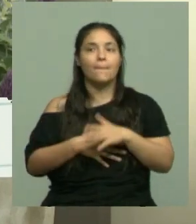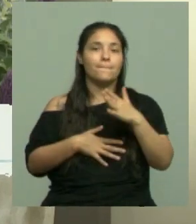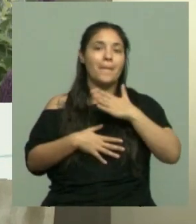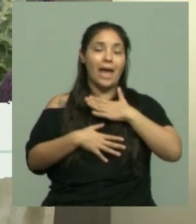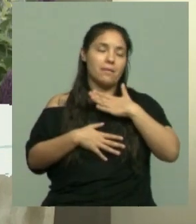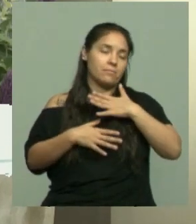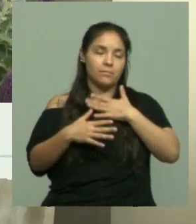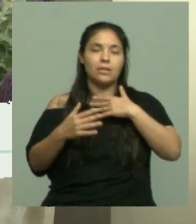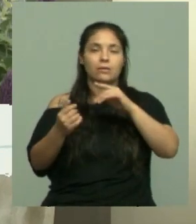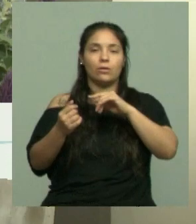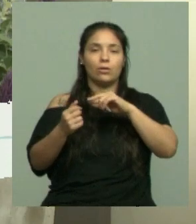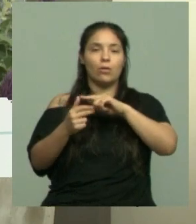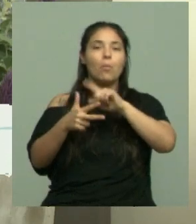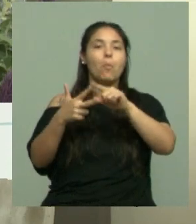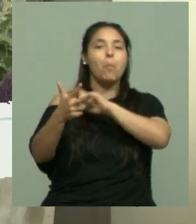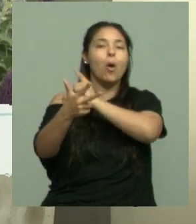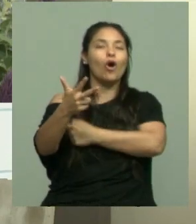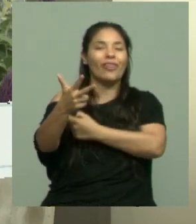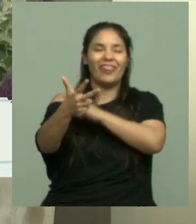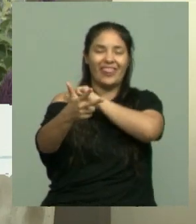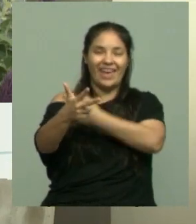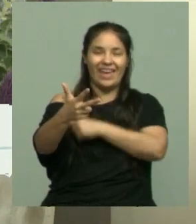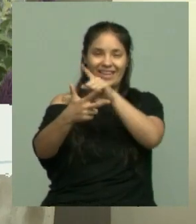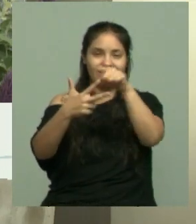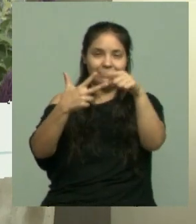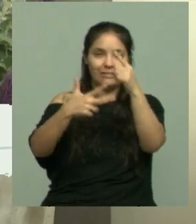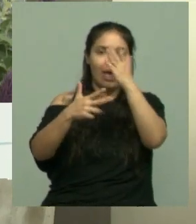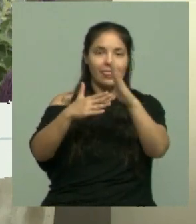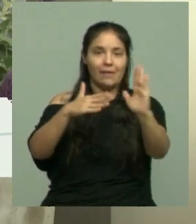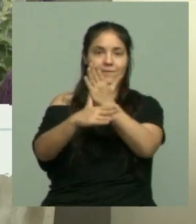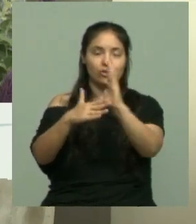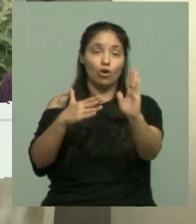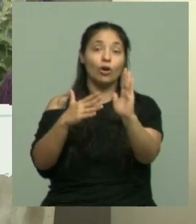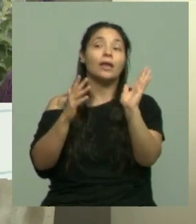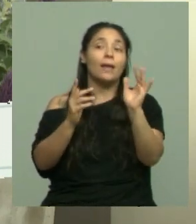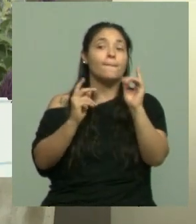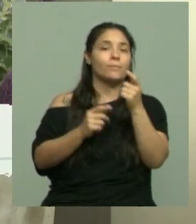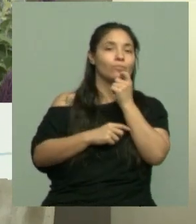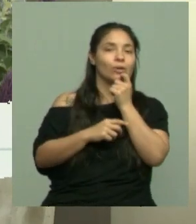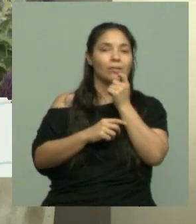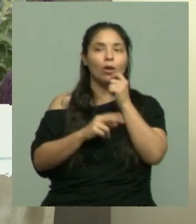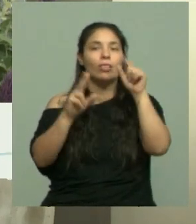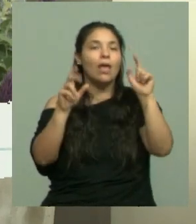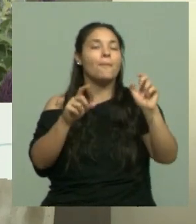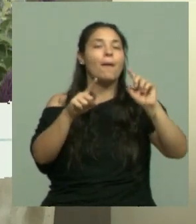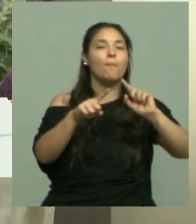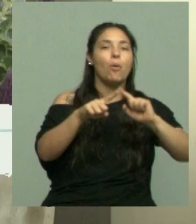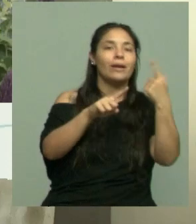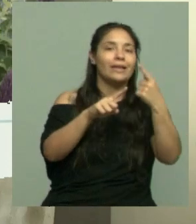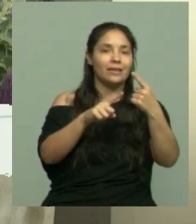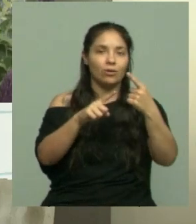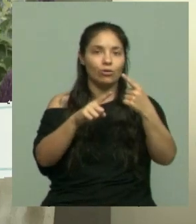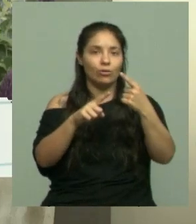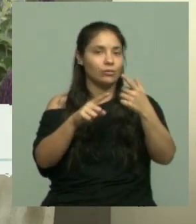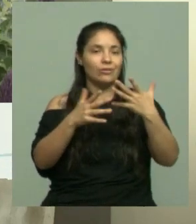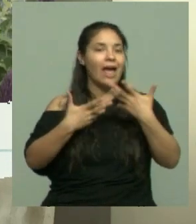instituciones. Creo que es clave, fundamental, y no desde una perspectiva ideológica u otra, sino desde el propio funcionamiento